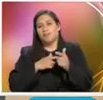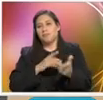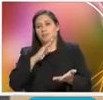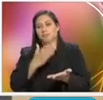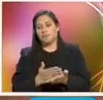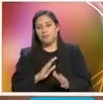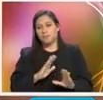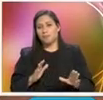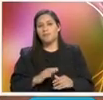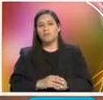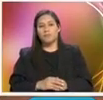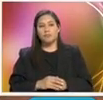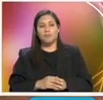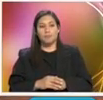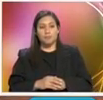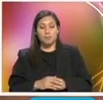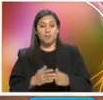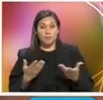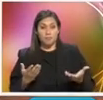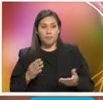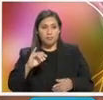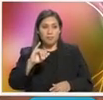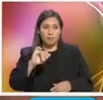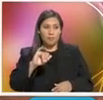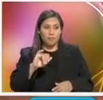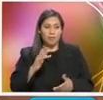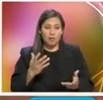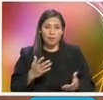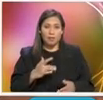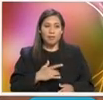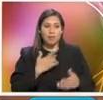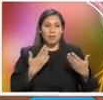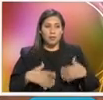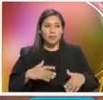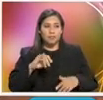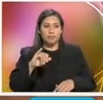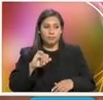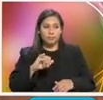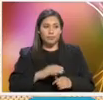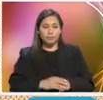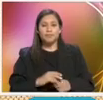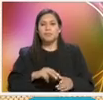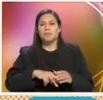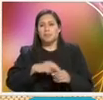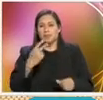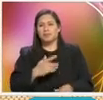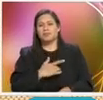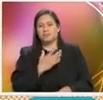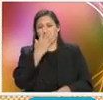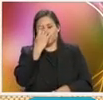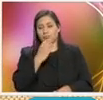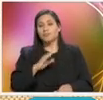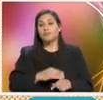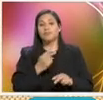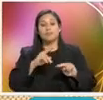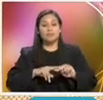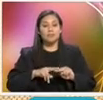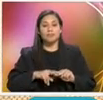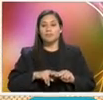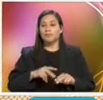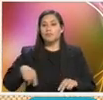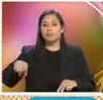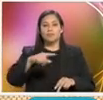él en otra ocasión, sí deja un gran dolor. Deja un gran dolor y creo un yo. vacío, porque la verdad es que las sillas cada vez se quedan